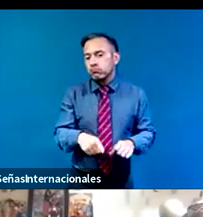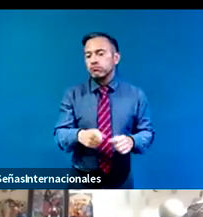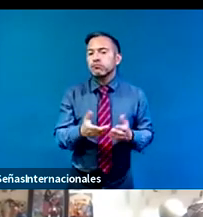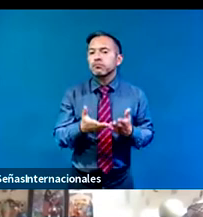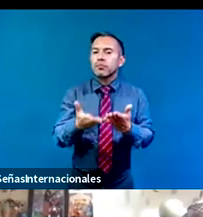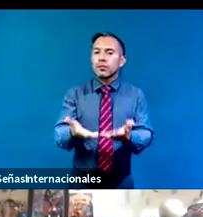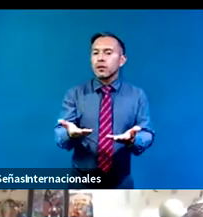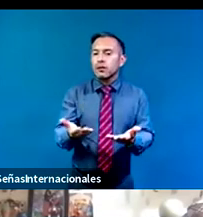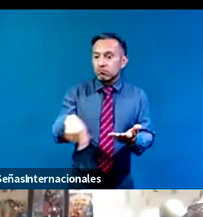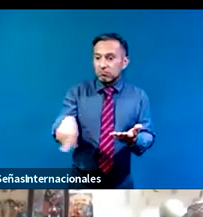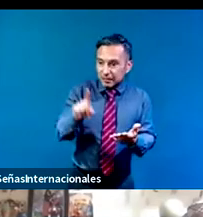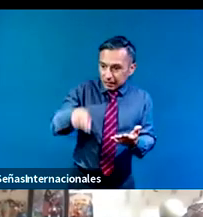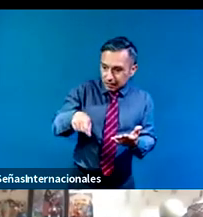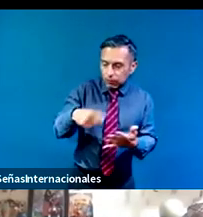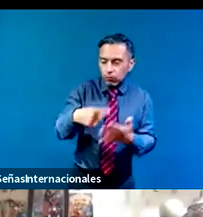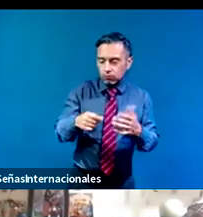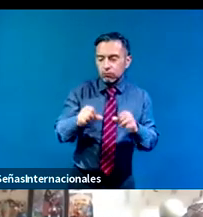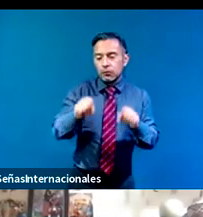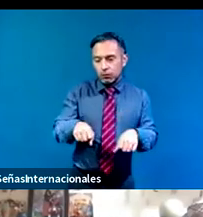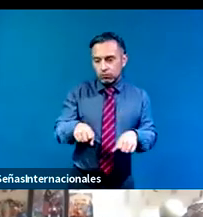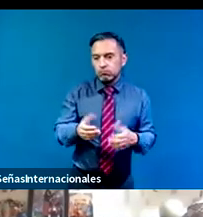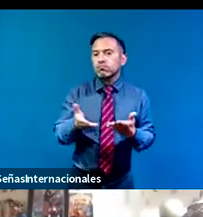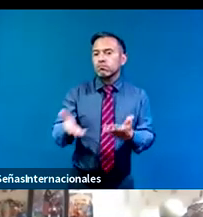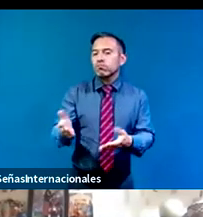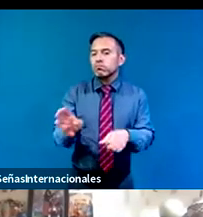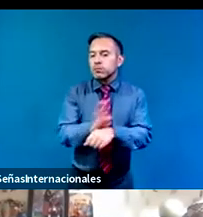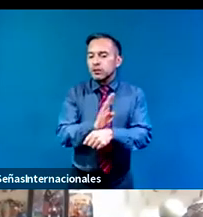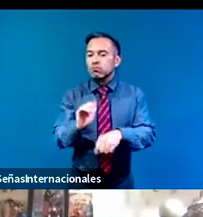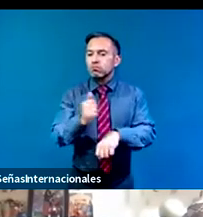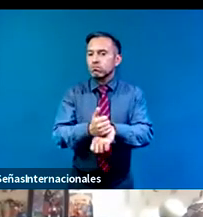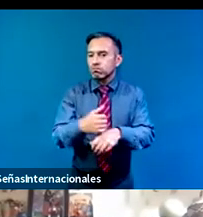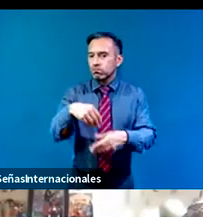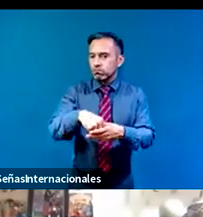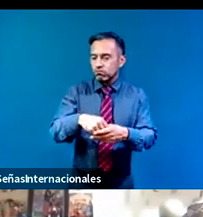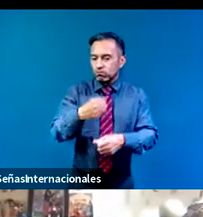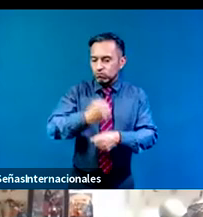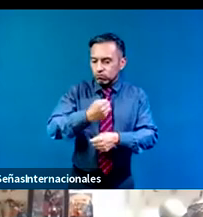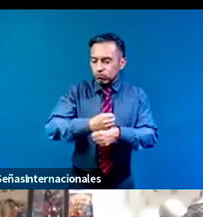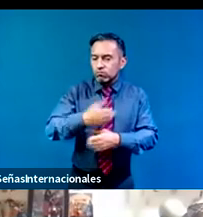poder tener una vida económica activa y que les beneficie.